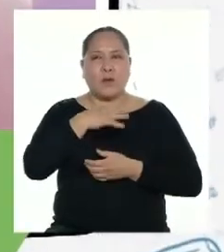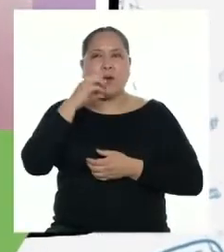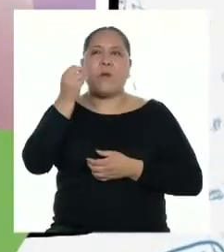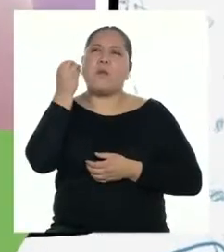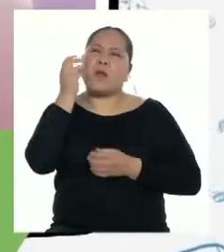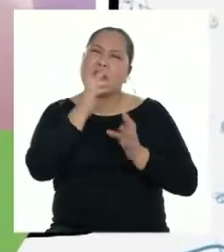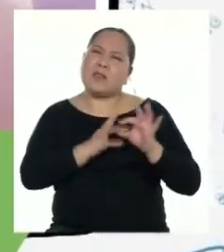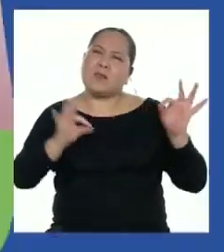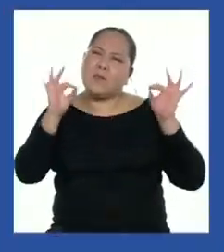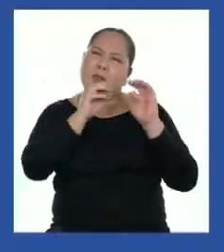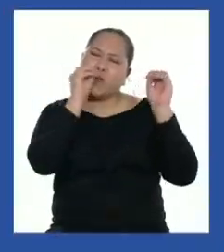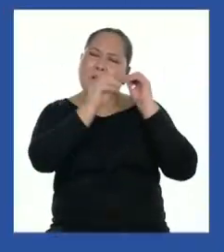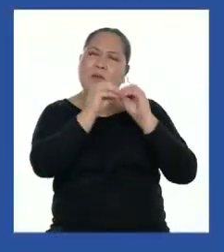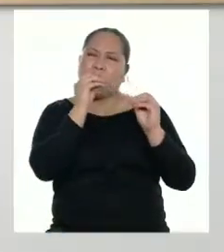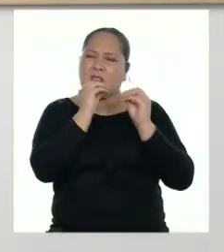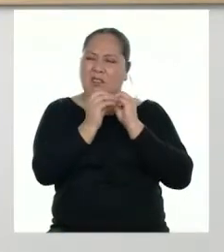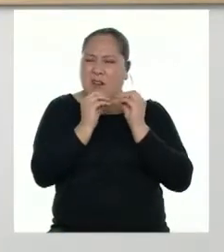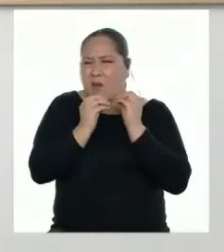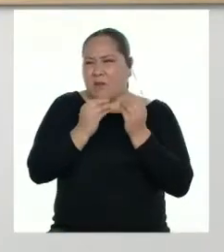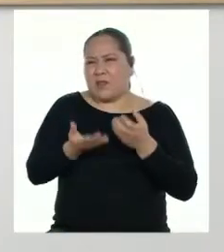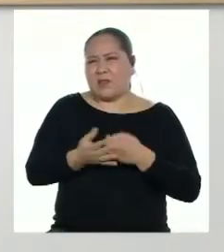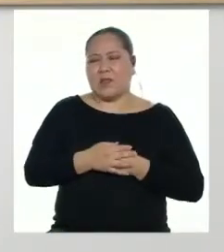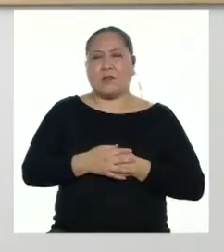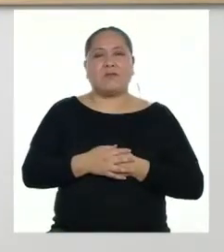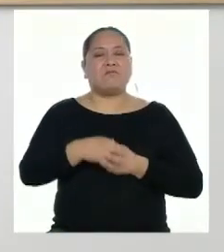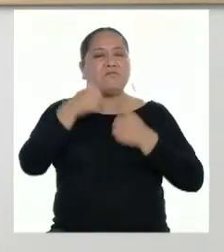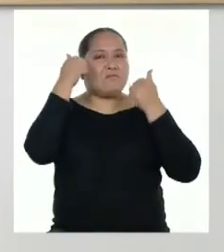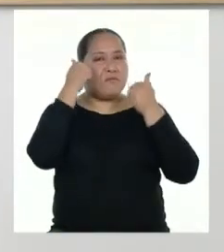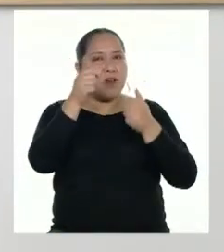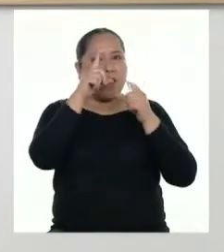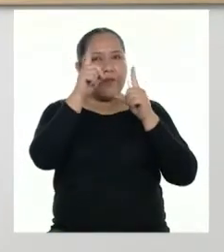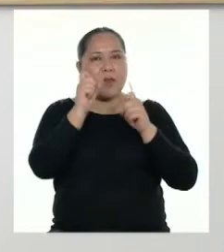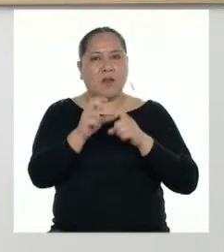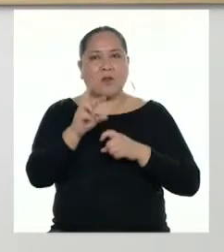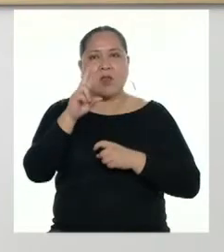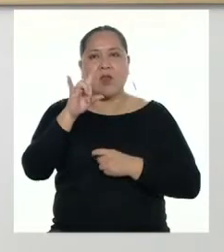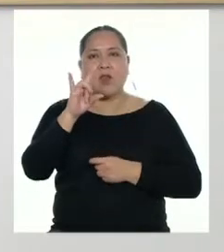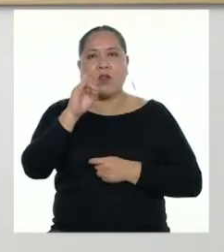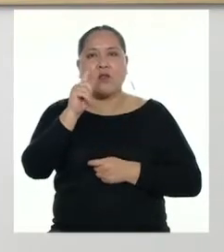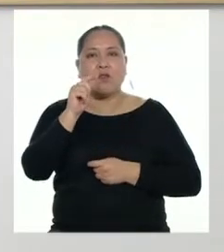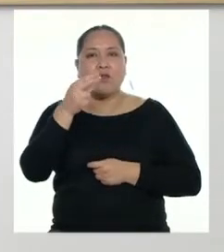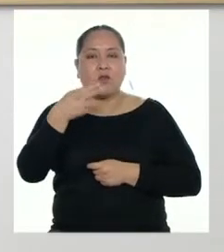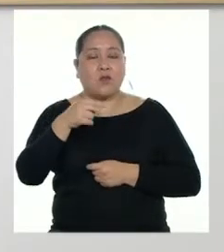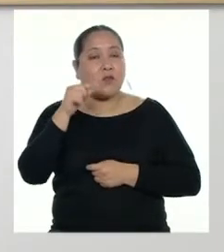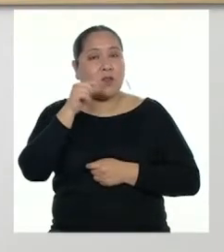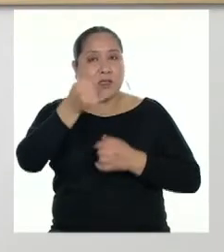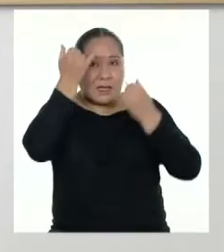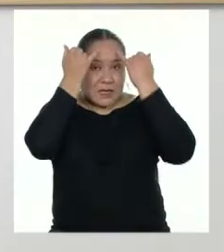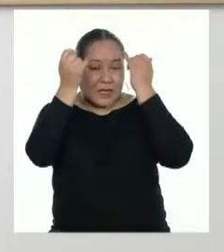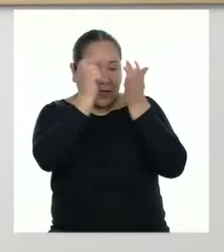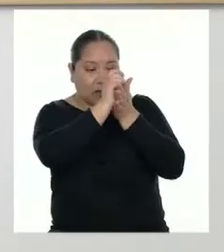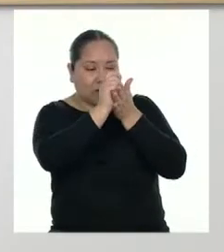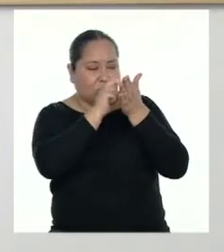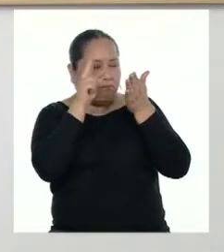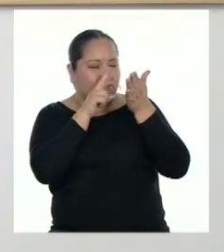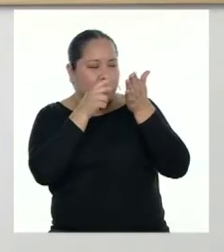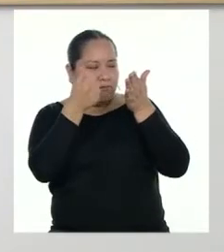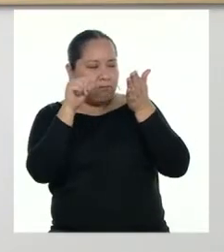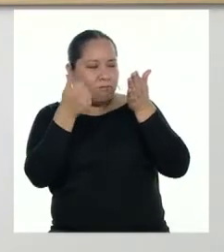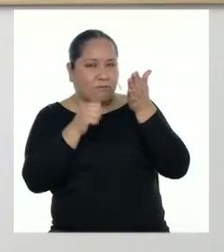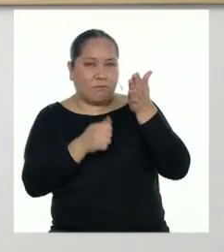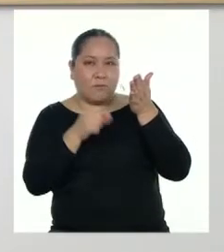importante tenerlos en cuenta? Buenísima tu pregunta, Ruth. Los criterios nos ayudan a tener claras